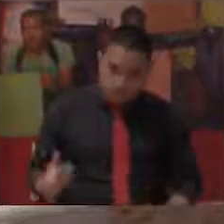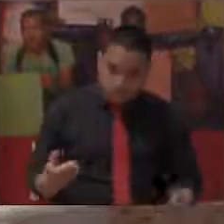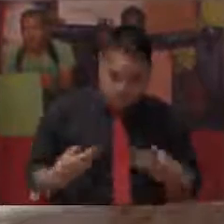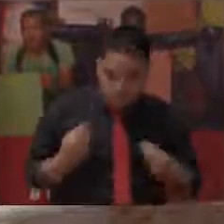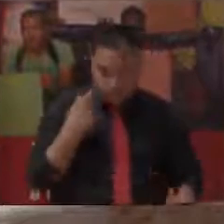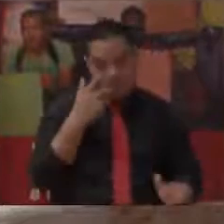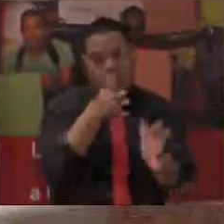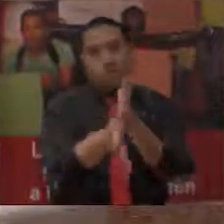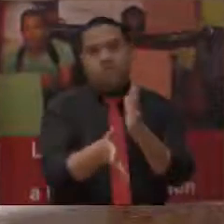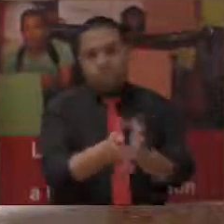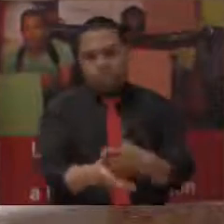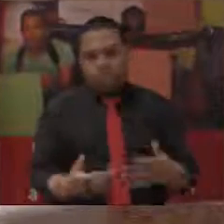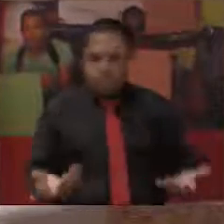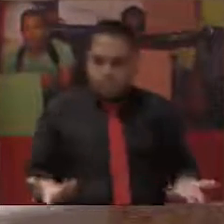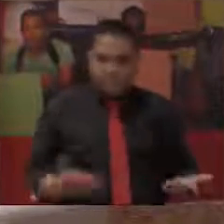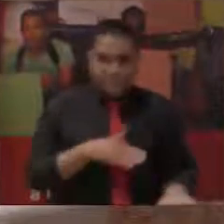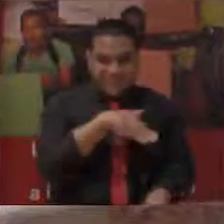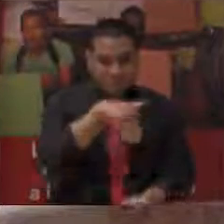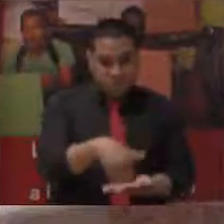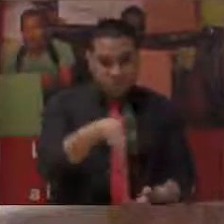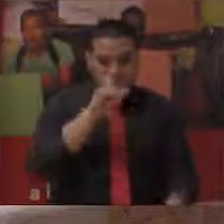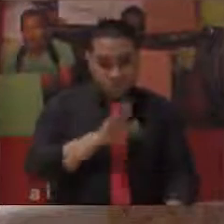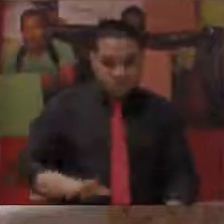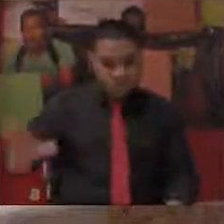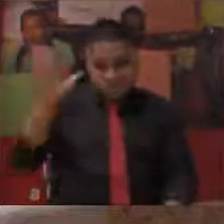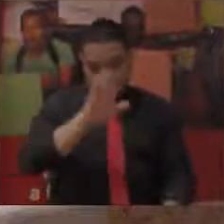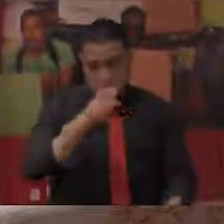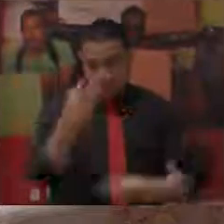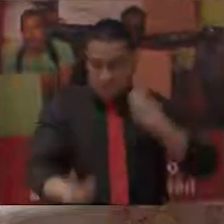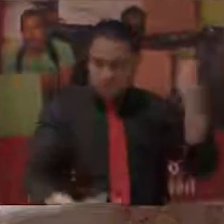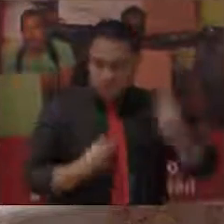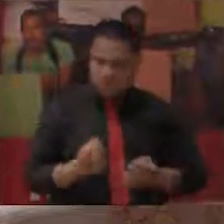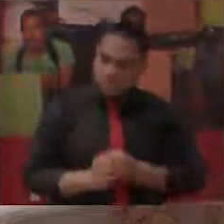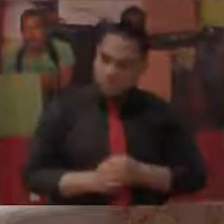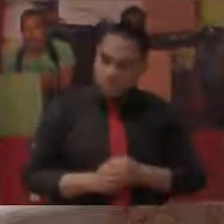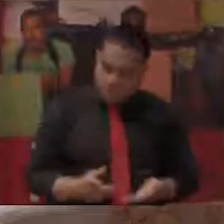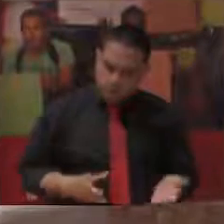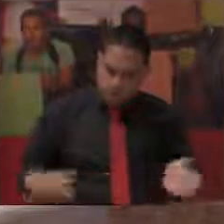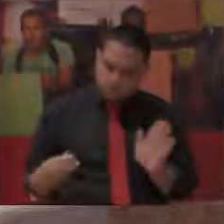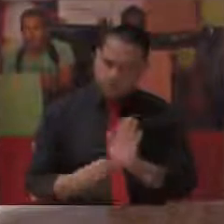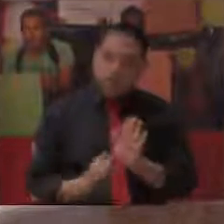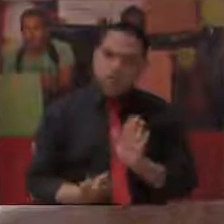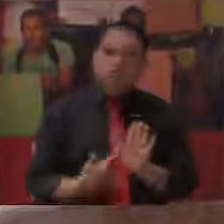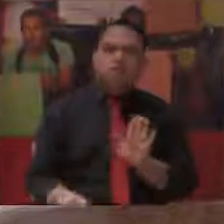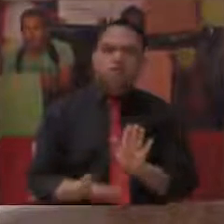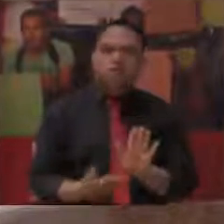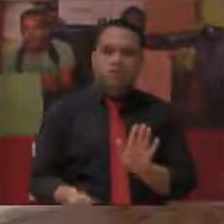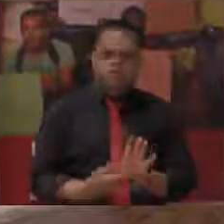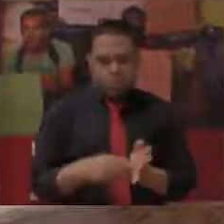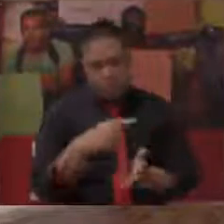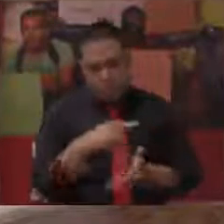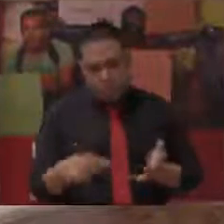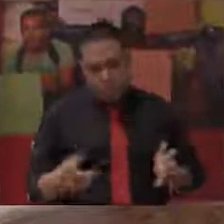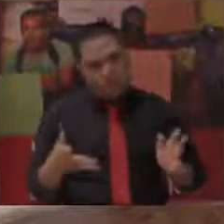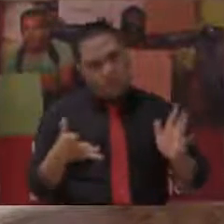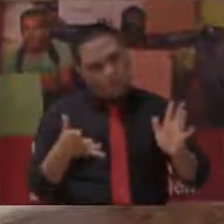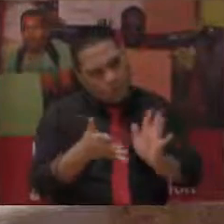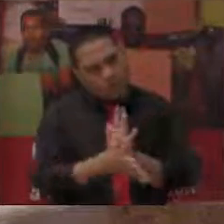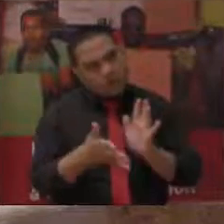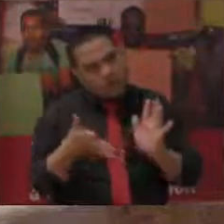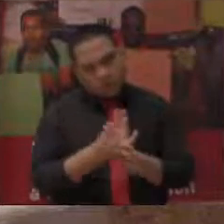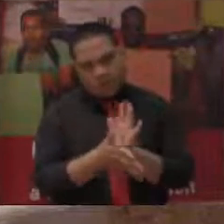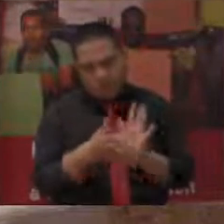Este Centro Nacional ha hecho unas publicaciones en las cuales están contenidas toda esta serie de relatos,